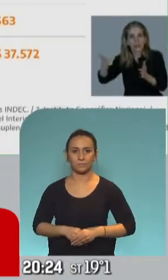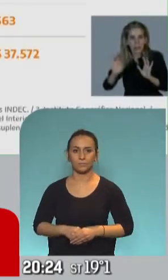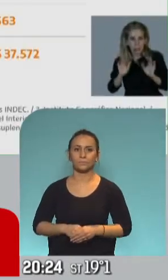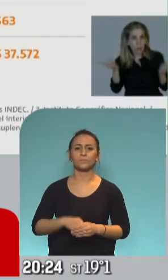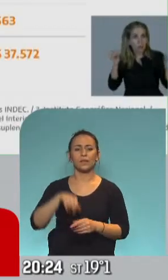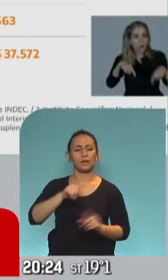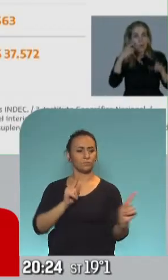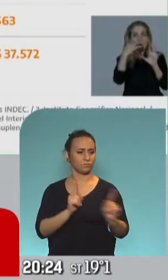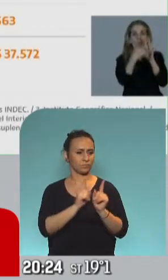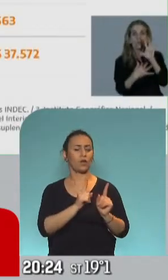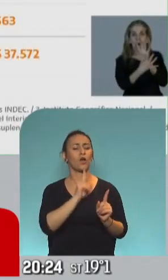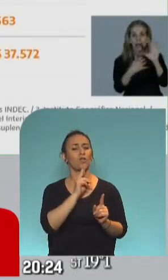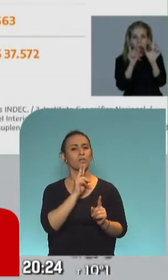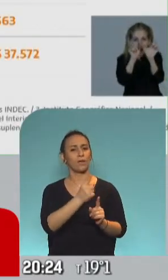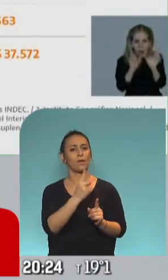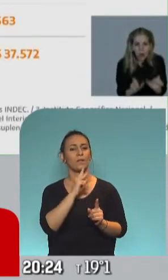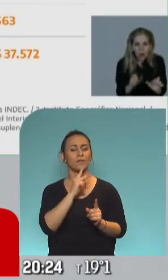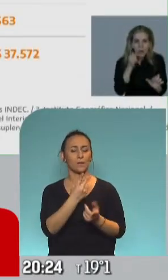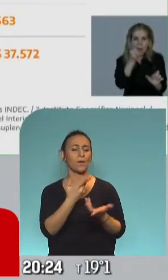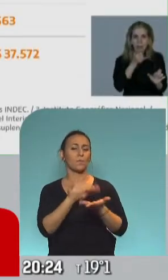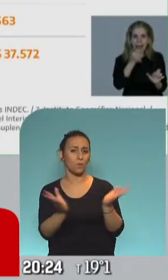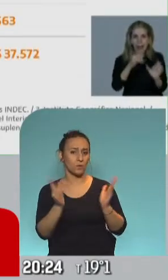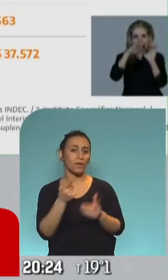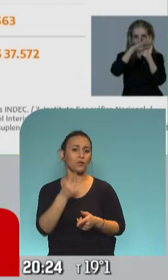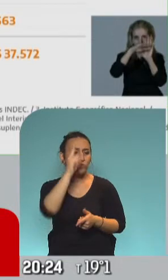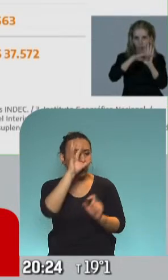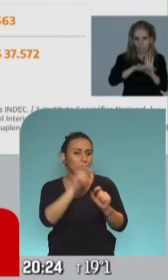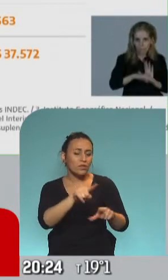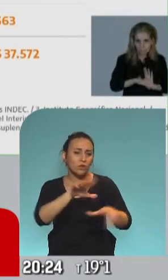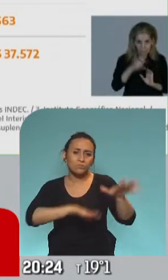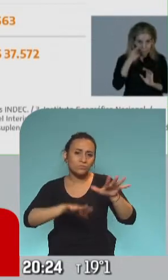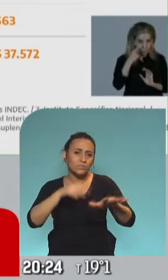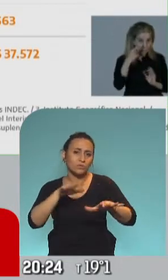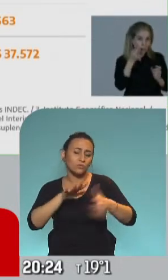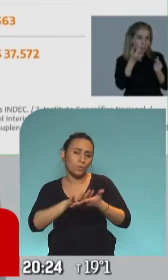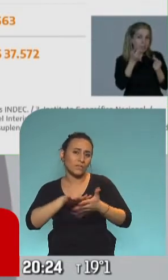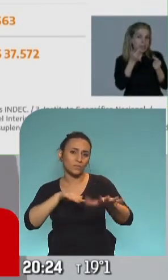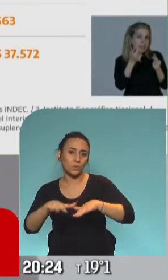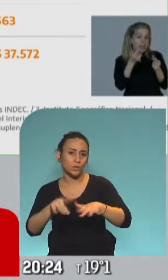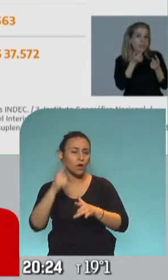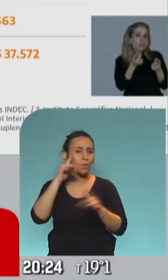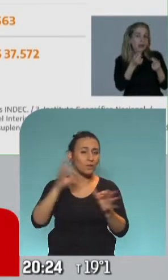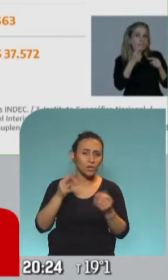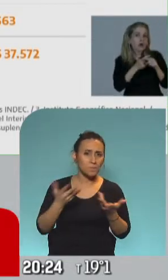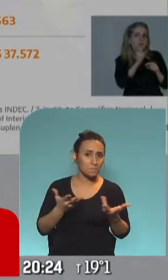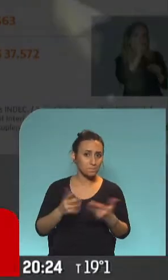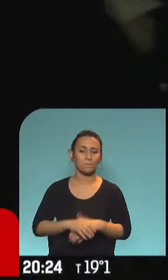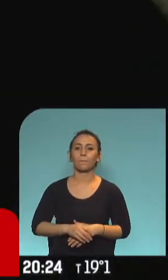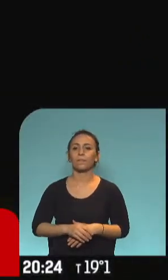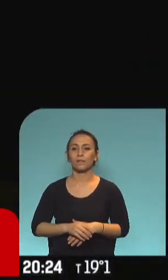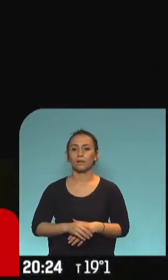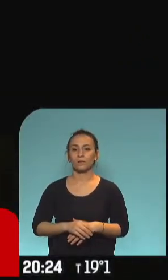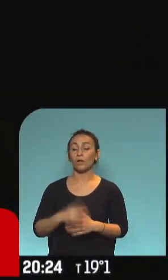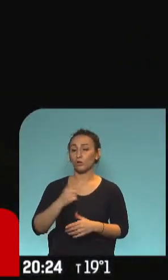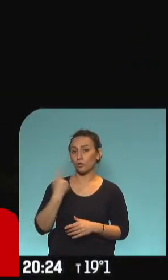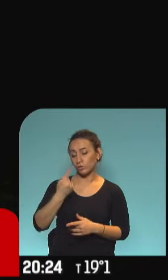Pública. Menéndez, bueno, ¿cuál es su opinión de lo que ha pasado y de este anuncio por parte del presidente de la nación? Todos creemos que